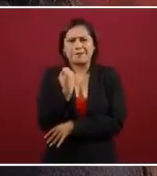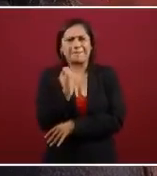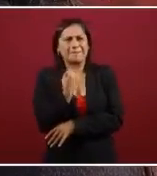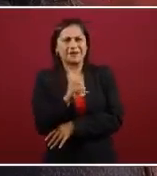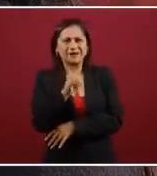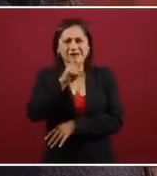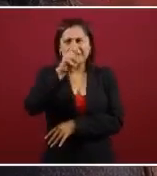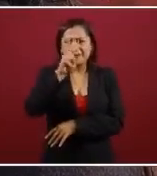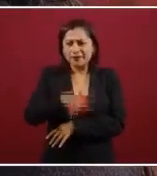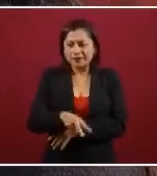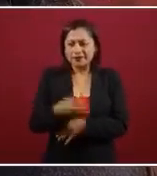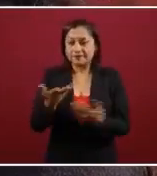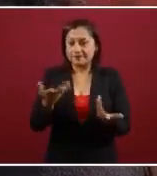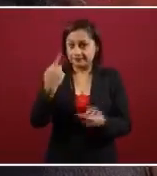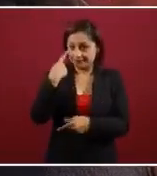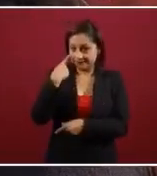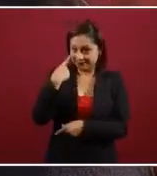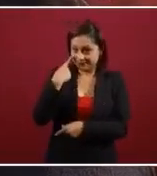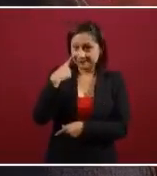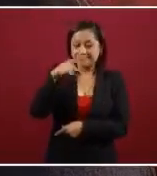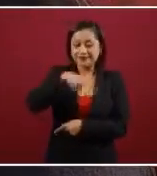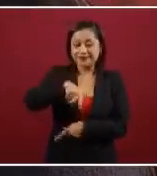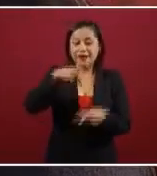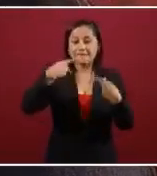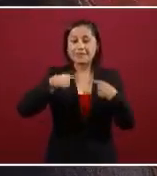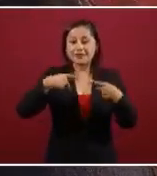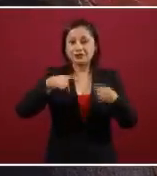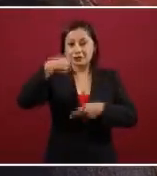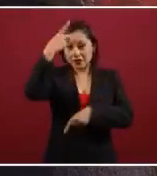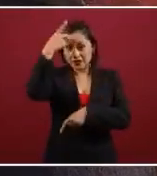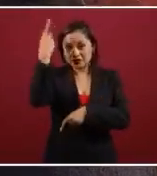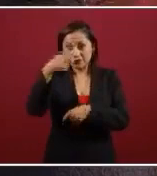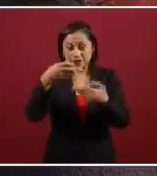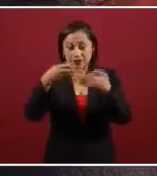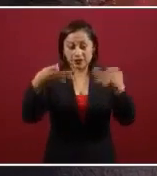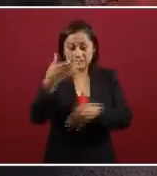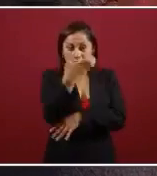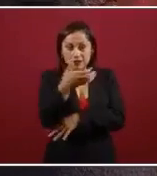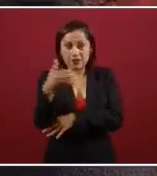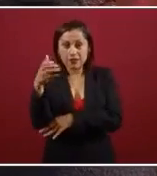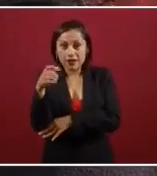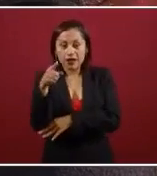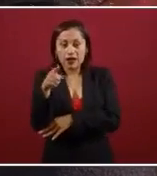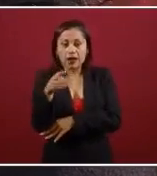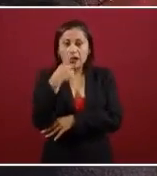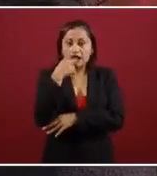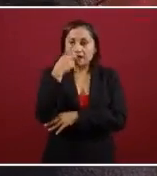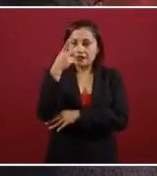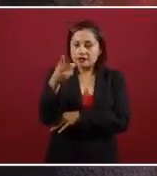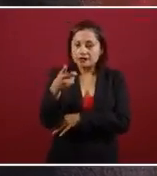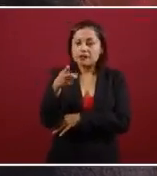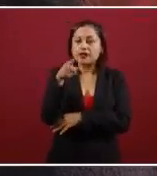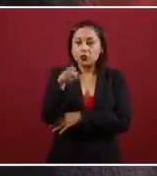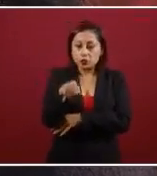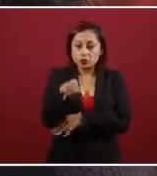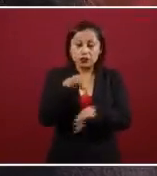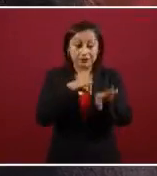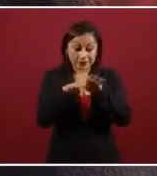al campesino y a la campesina que por ir a trabajar su tierra va a estar recibiendo un apoyo directo